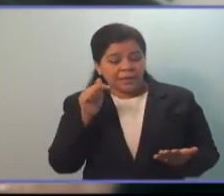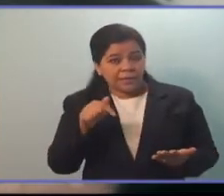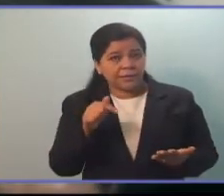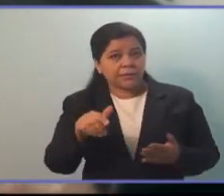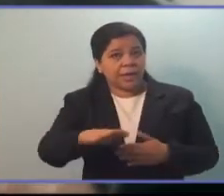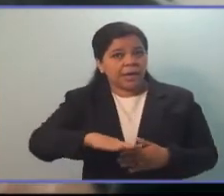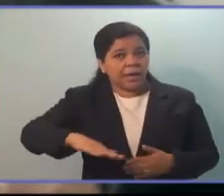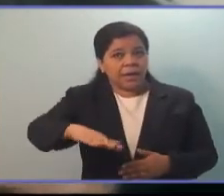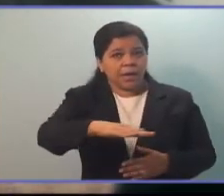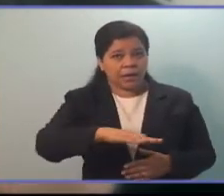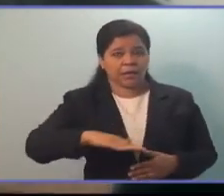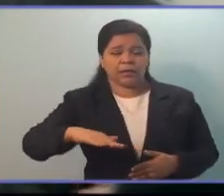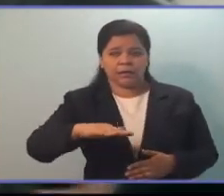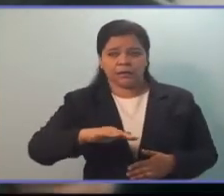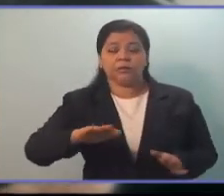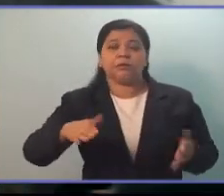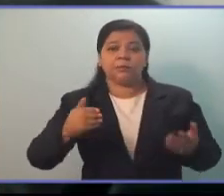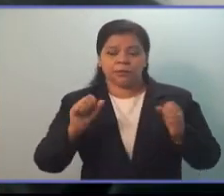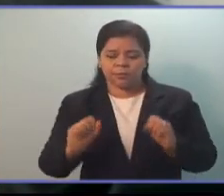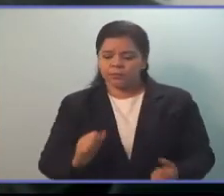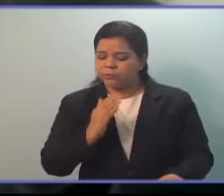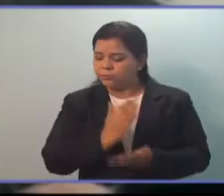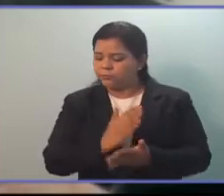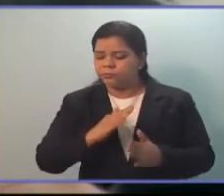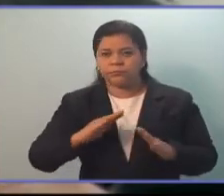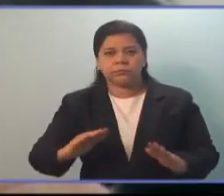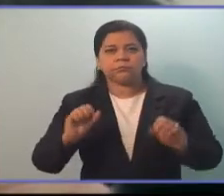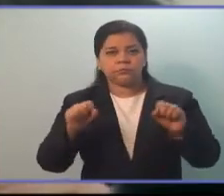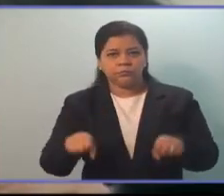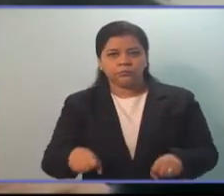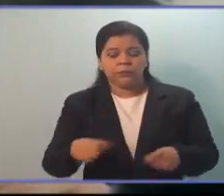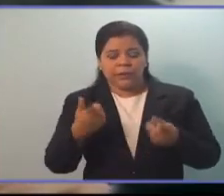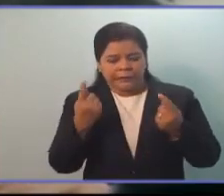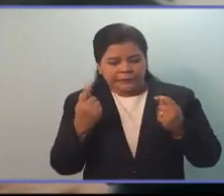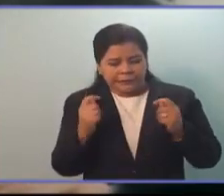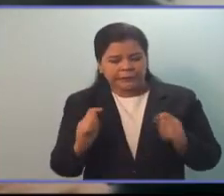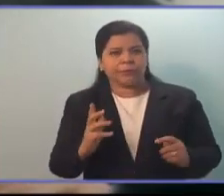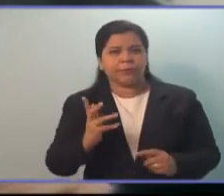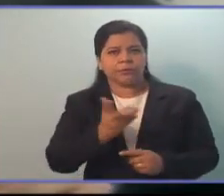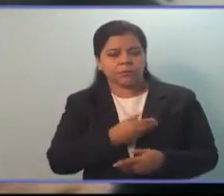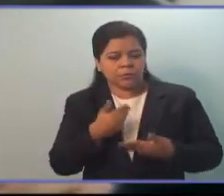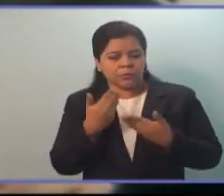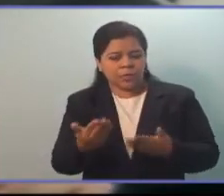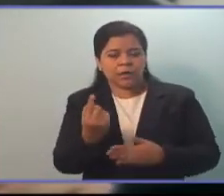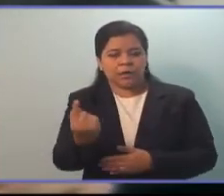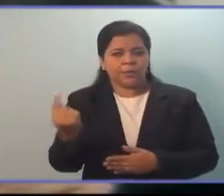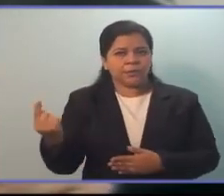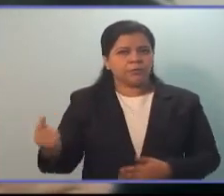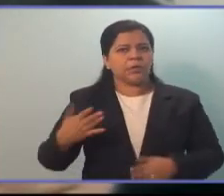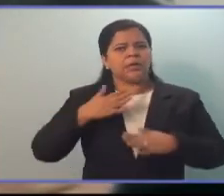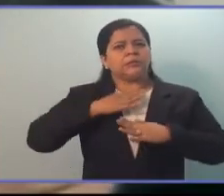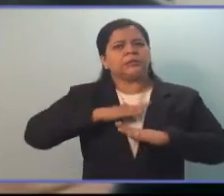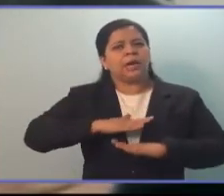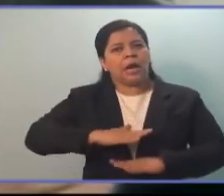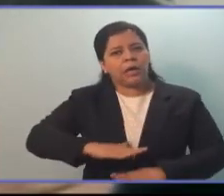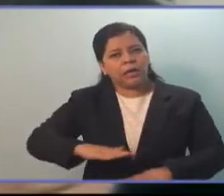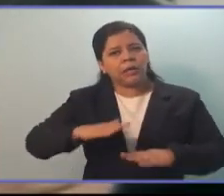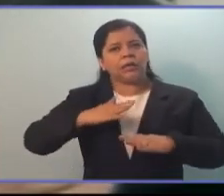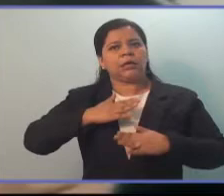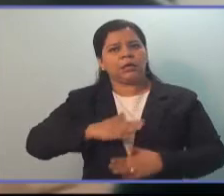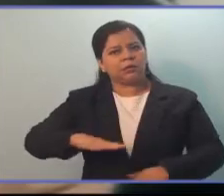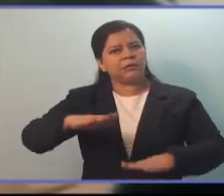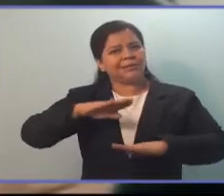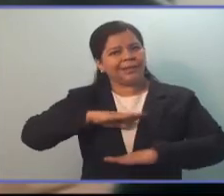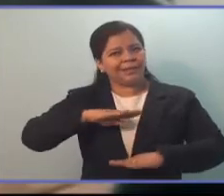esa área para poder combatir y poder tratarle de darle a la población una tranquilidad, una satisfacción que